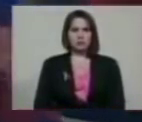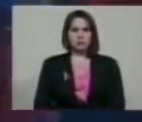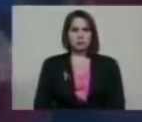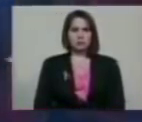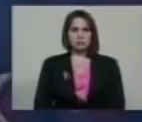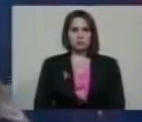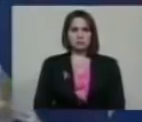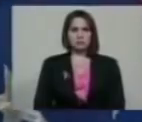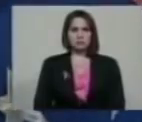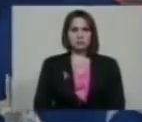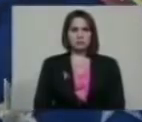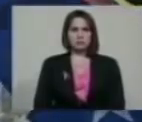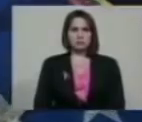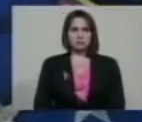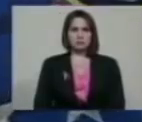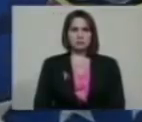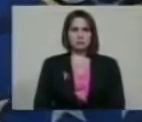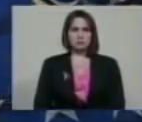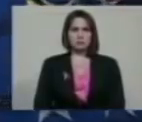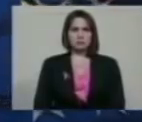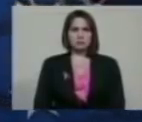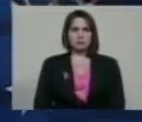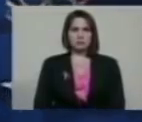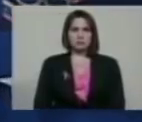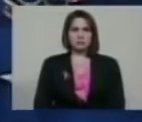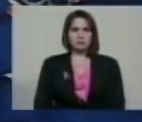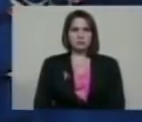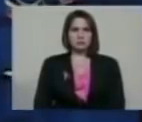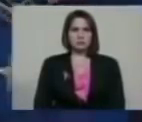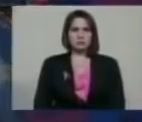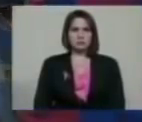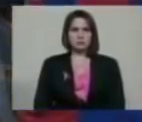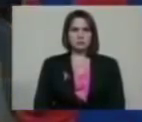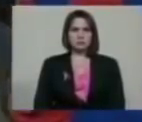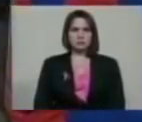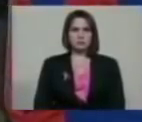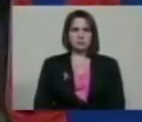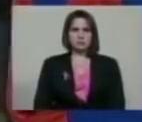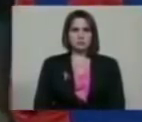edición deportiva que se realiza en esta oportunidad en Sudamérica.